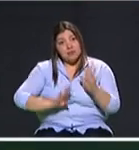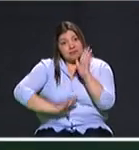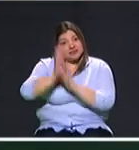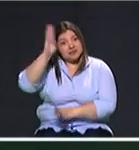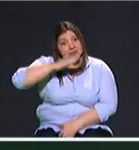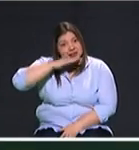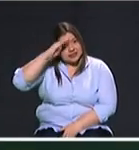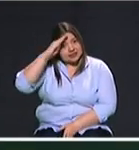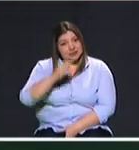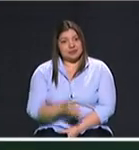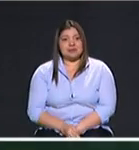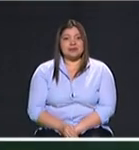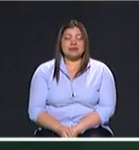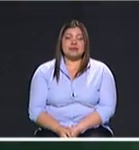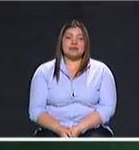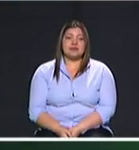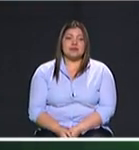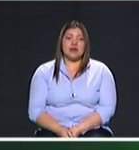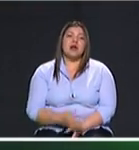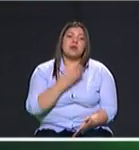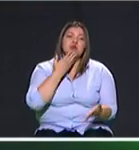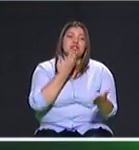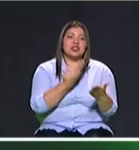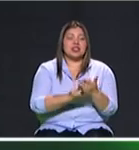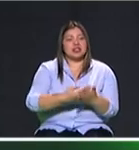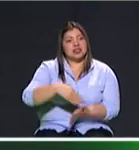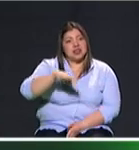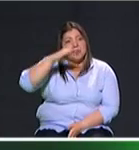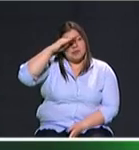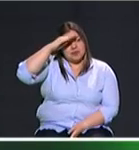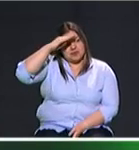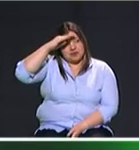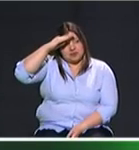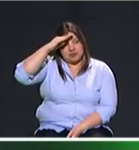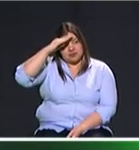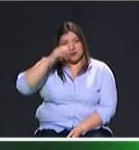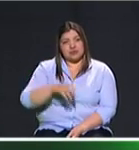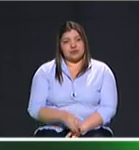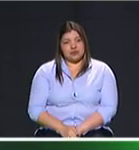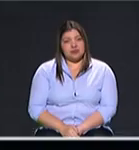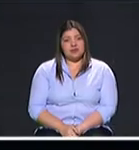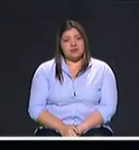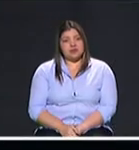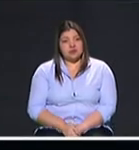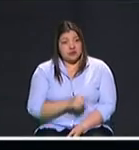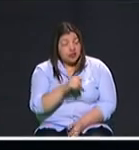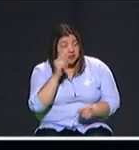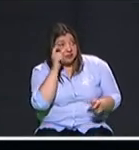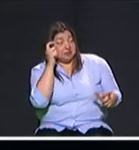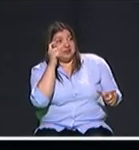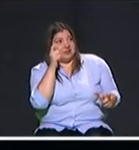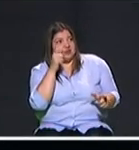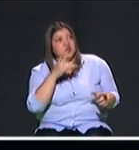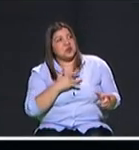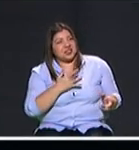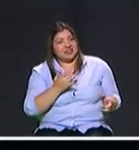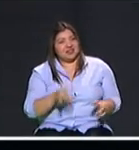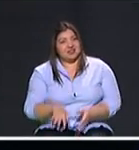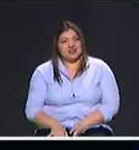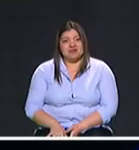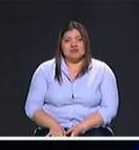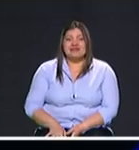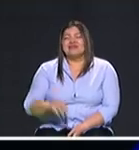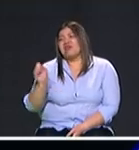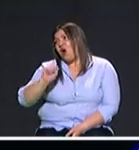alfredo ramos candidato víctor correa este también le sorprende ahí está para responderle a la ciudadanía no es que me encanta más porque yo fui el